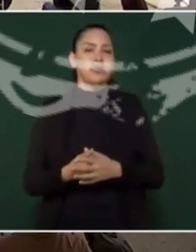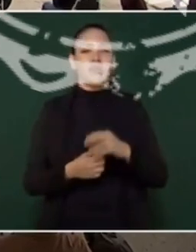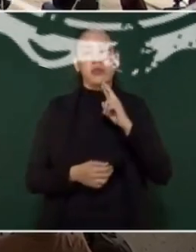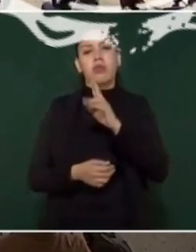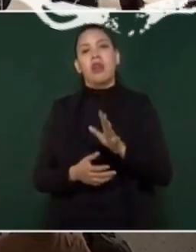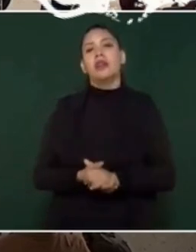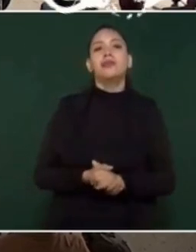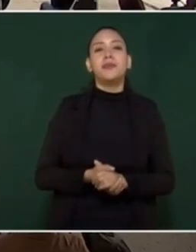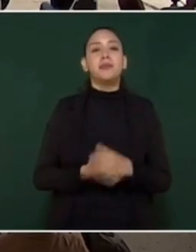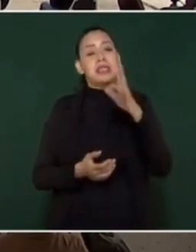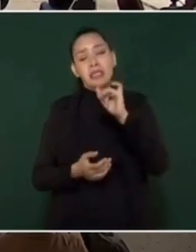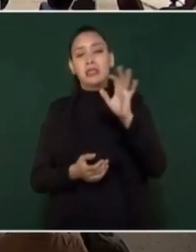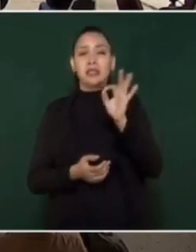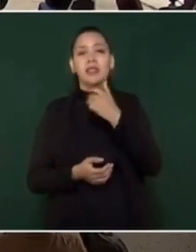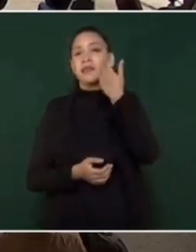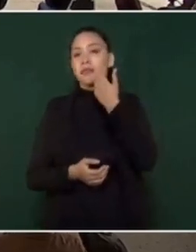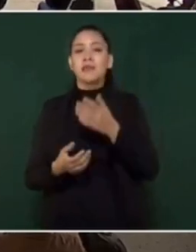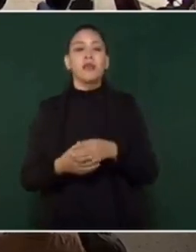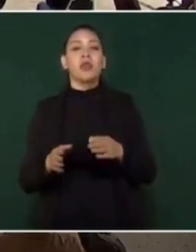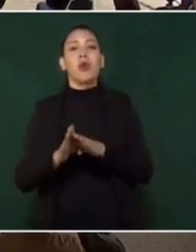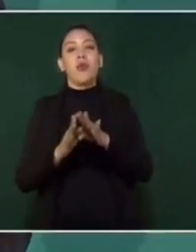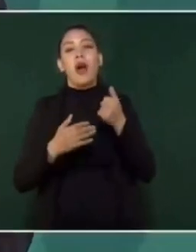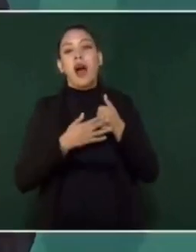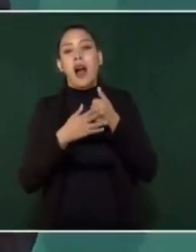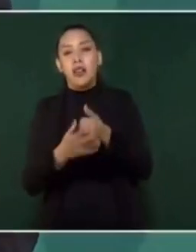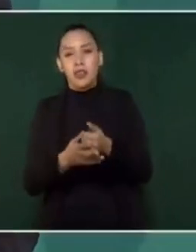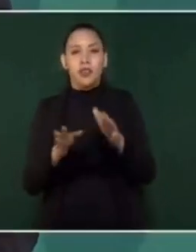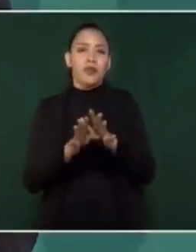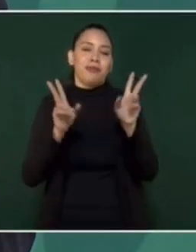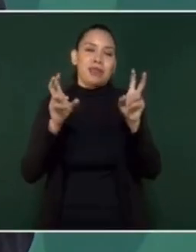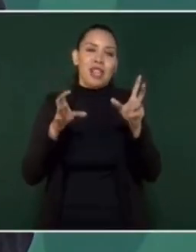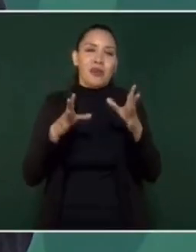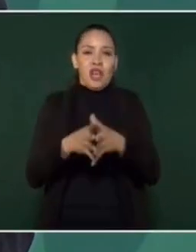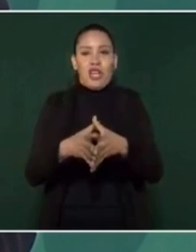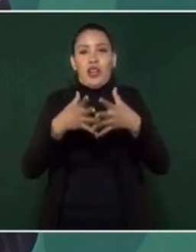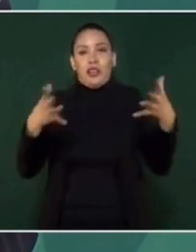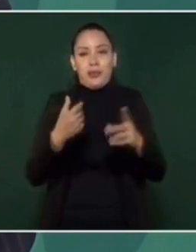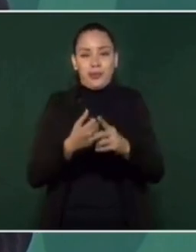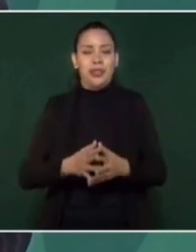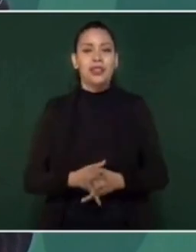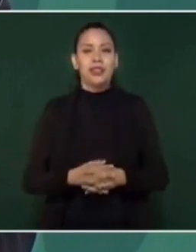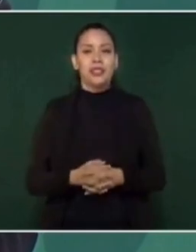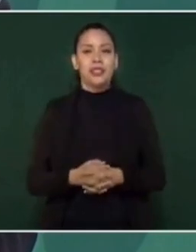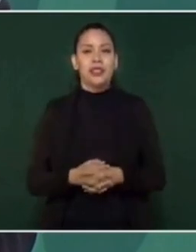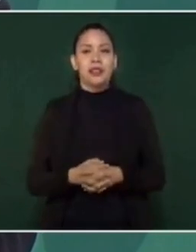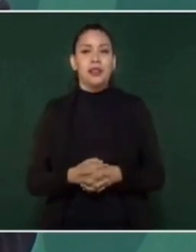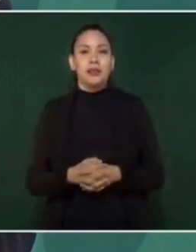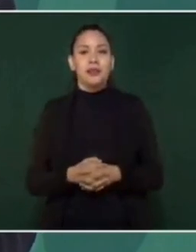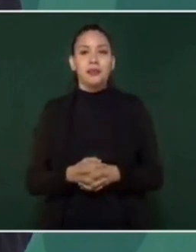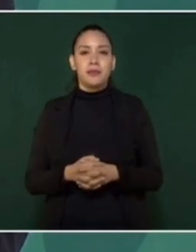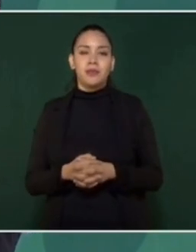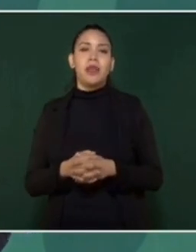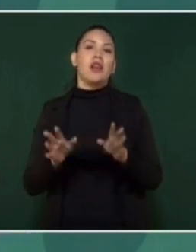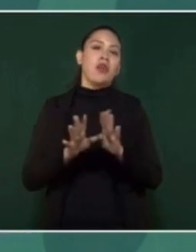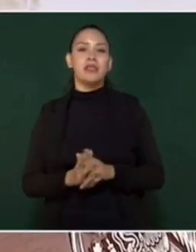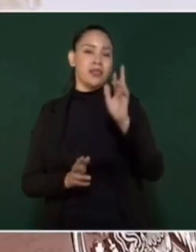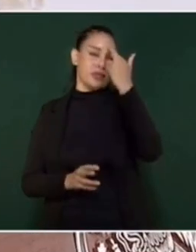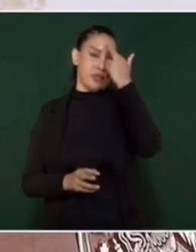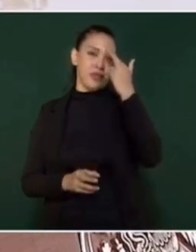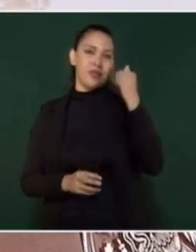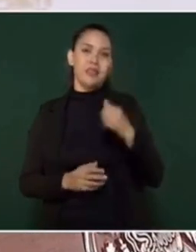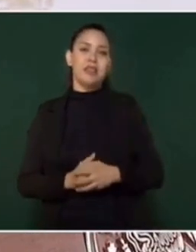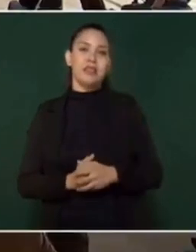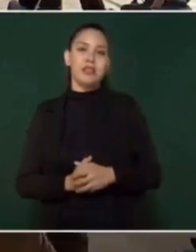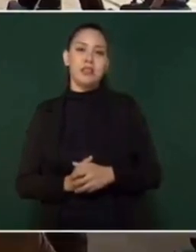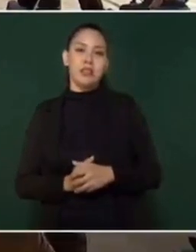Pues es que quisieran pues que les ayudáramos a hacer el caldo gordo tratando el tema, que fue un rotundo fracaso. ¿El